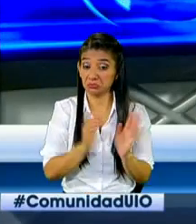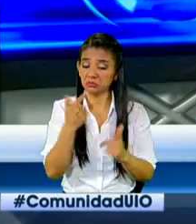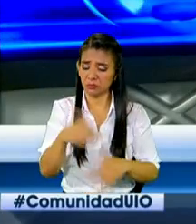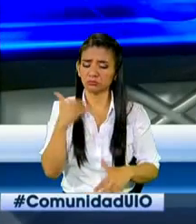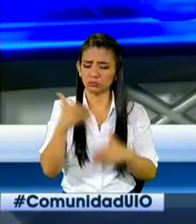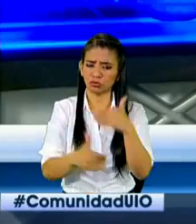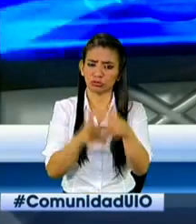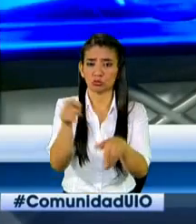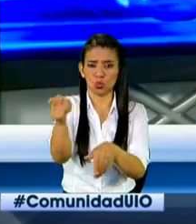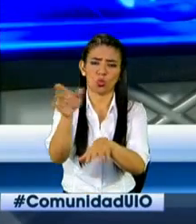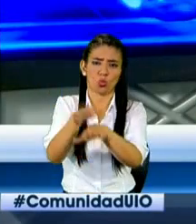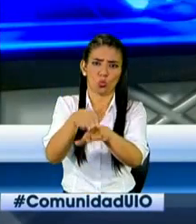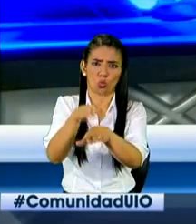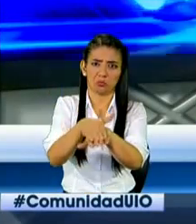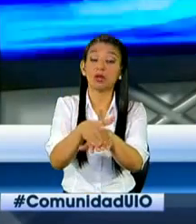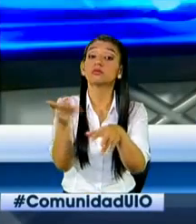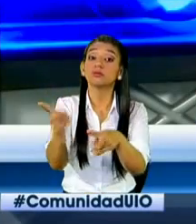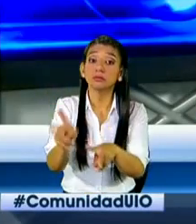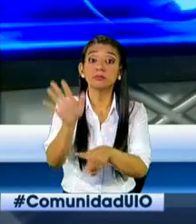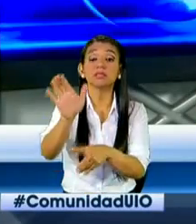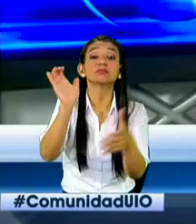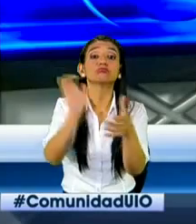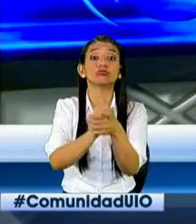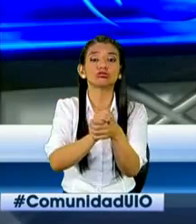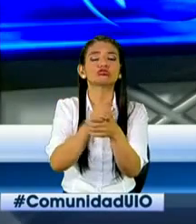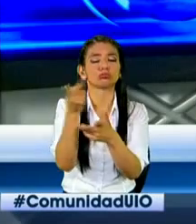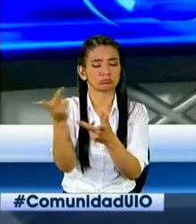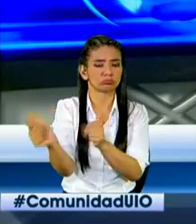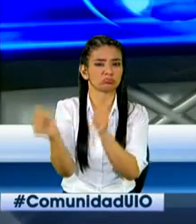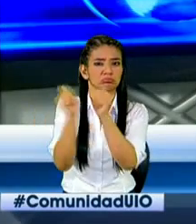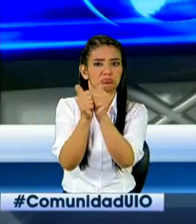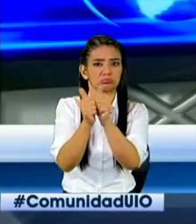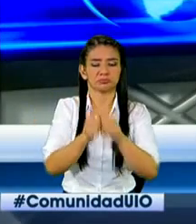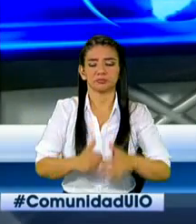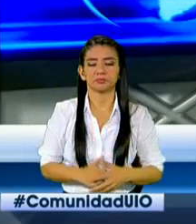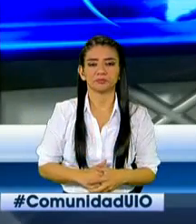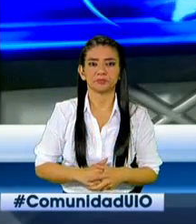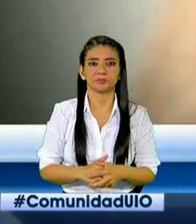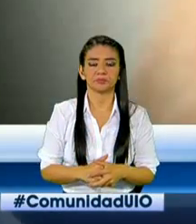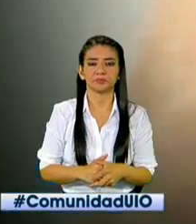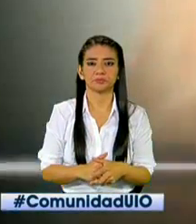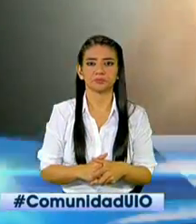como presunta autora de la agresión, mientras que su esposo como cómplice de la misma.